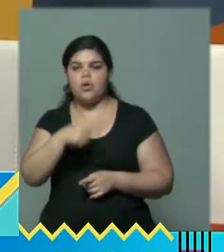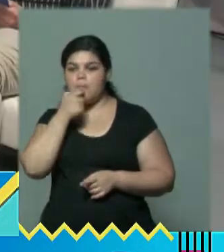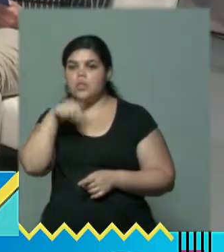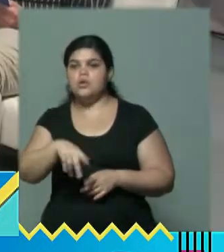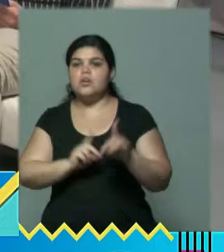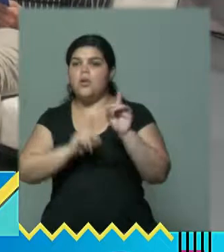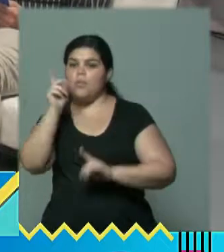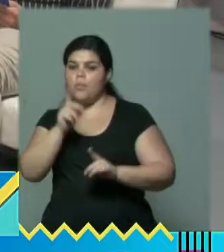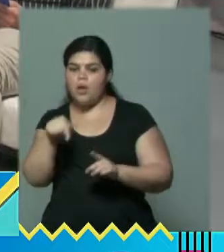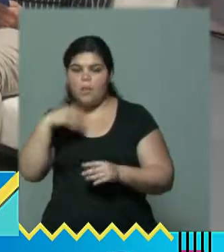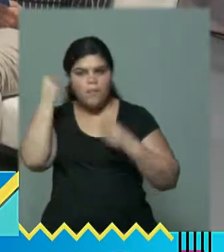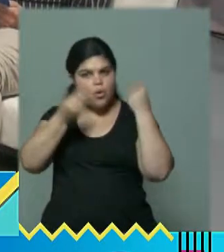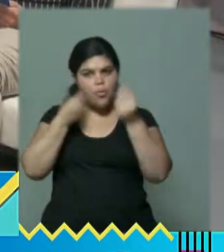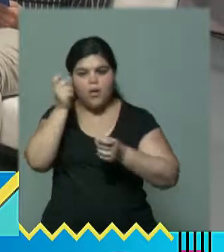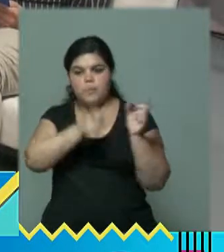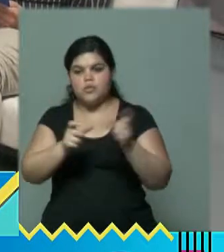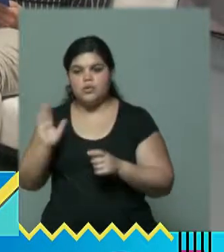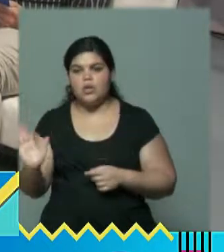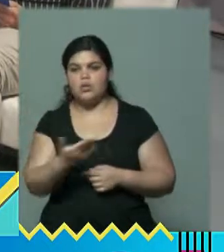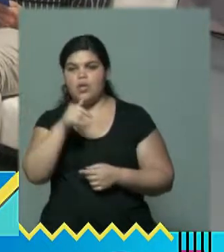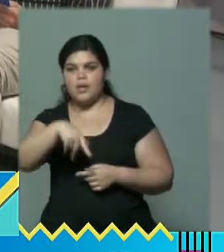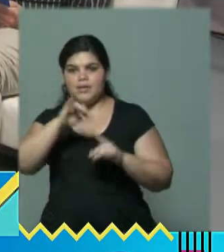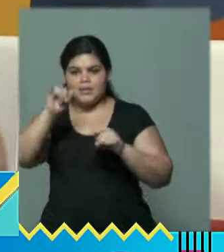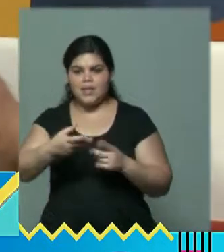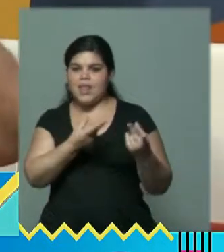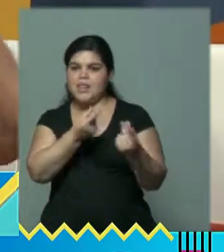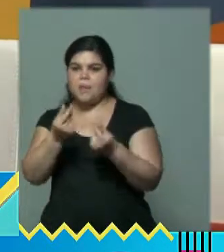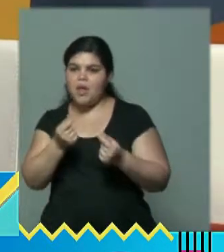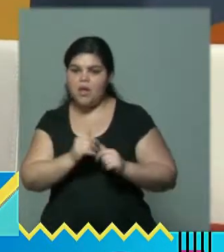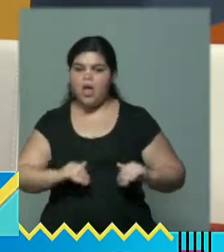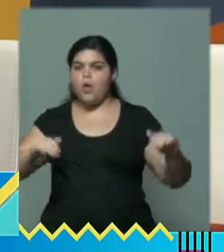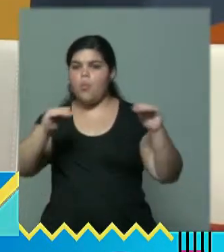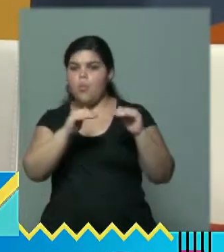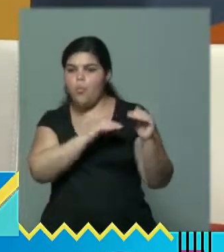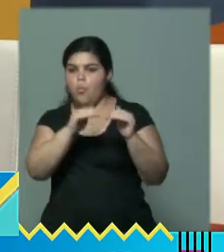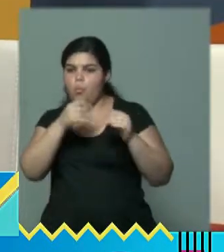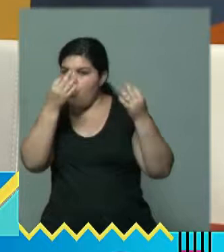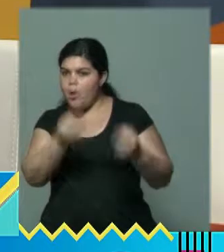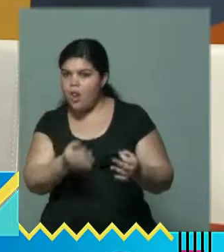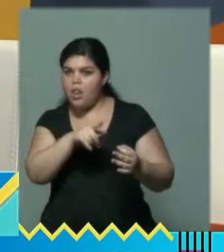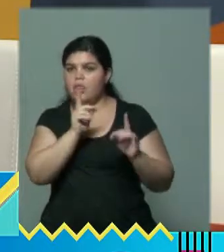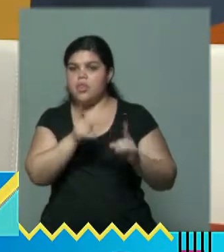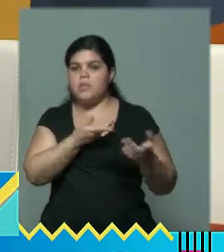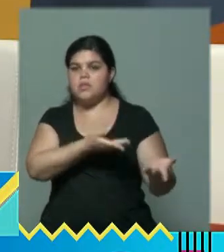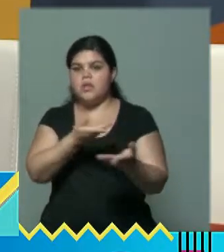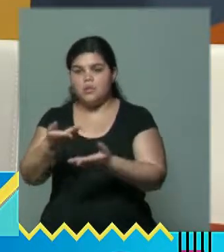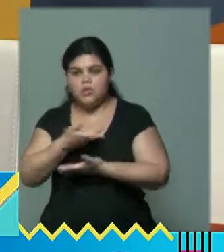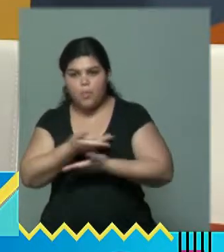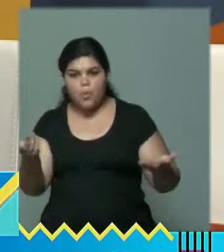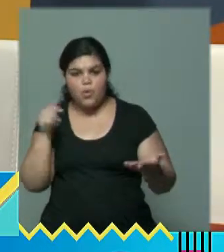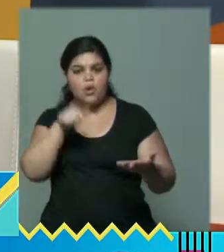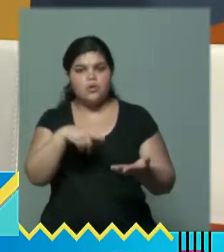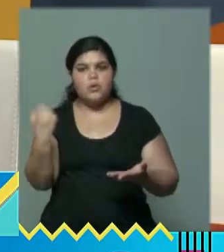preocupadísimo por ver de que todos los usuarios tengamos una tarifa justa y que podamos acceder a un servicio público que, reitero, se